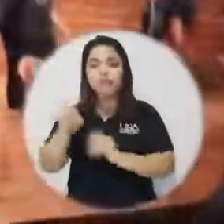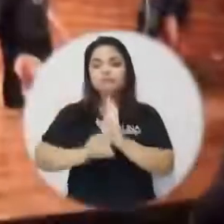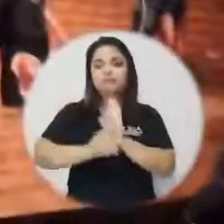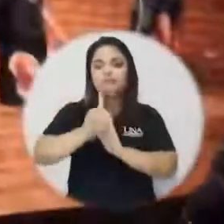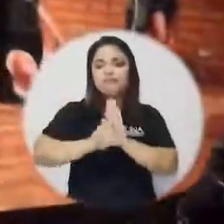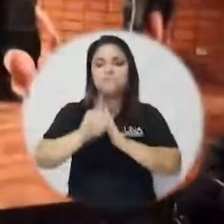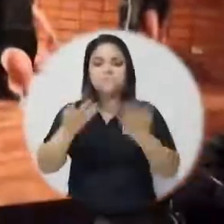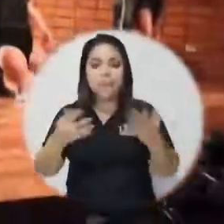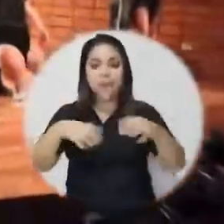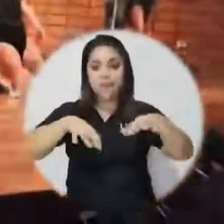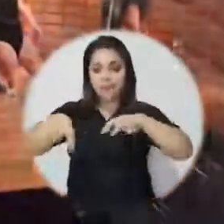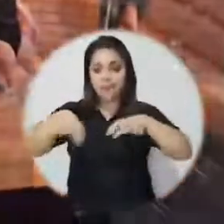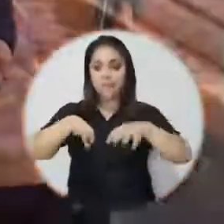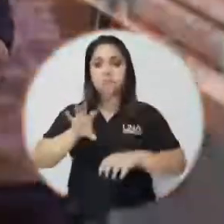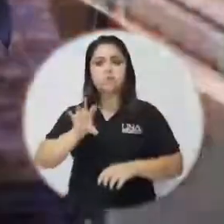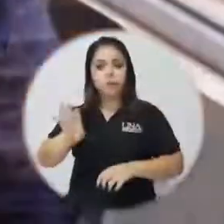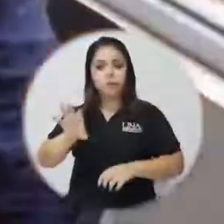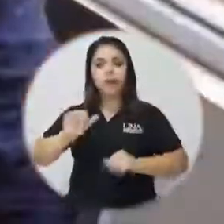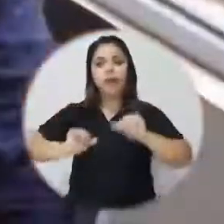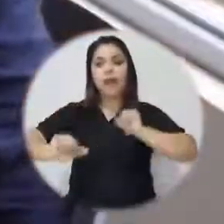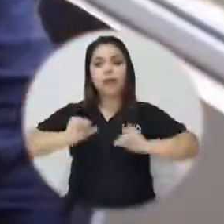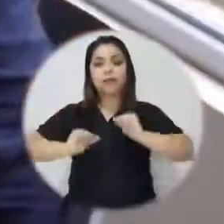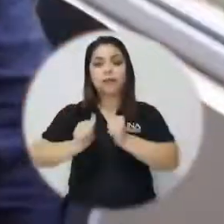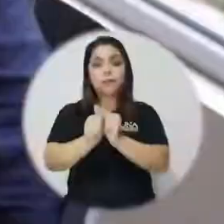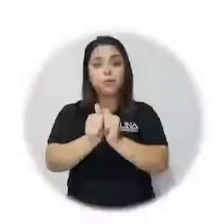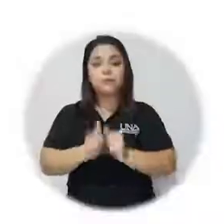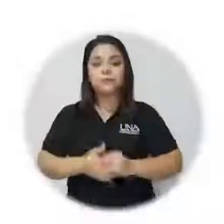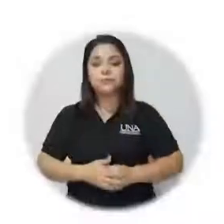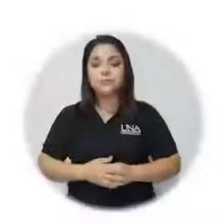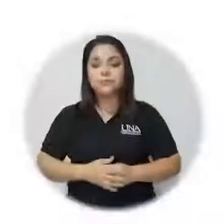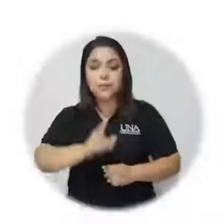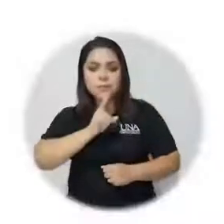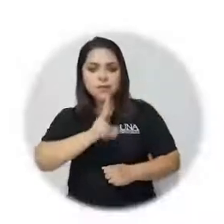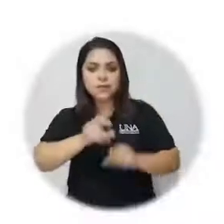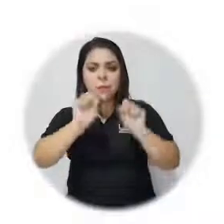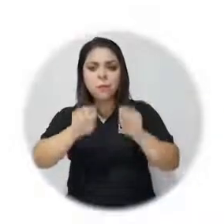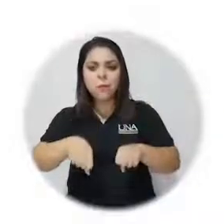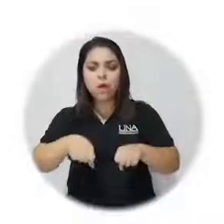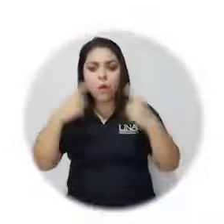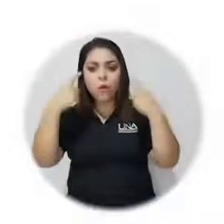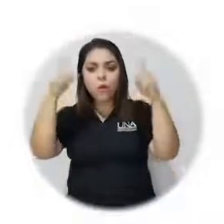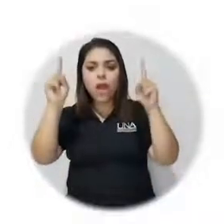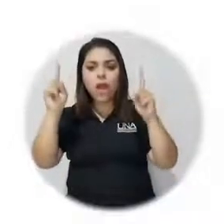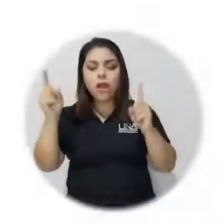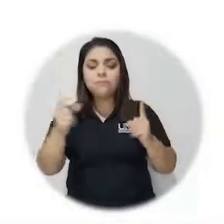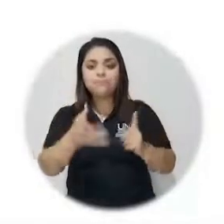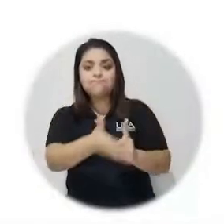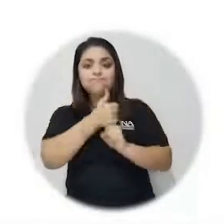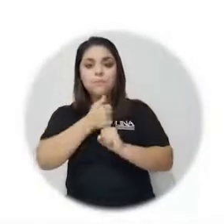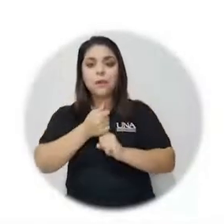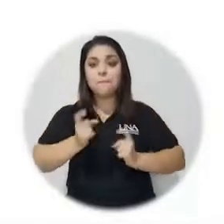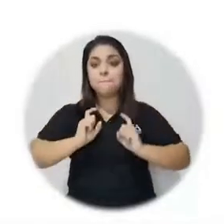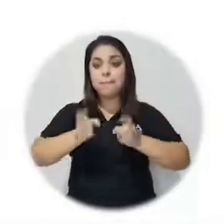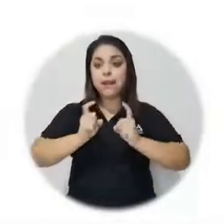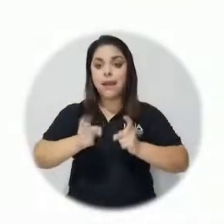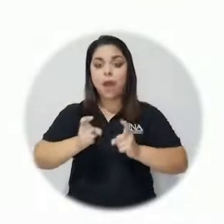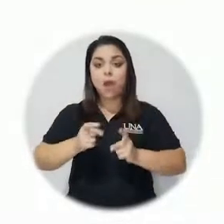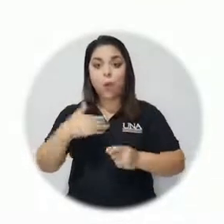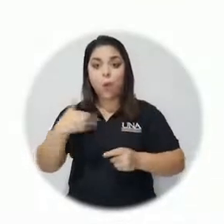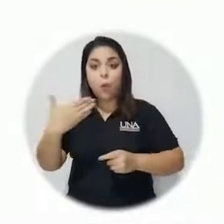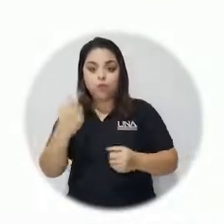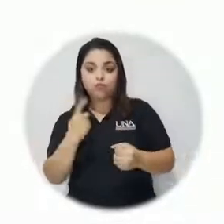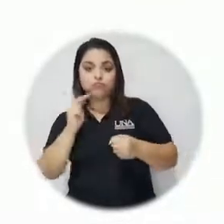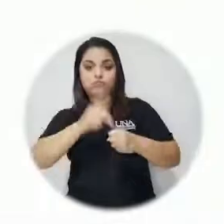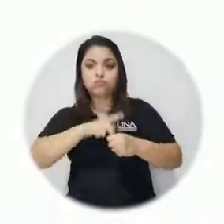se desarrollan actividades propias del arte y deporte. ¿Es cierto que puedo optar por una beca al participar en alguno de